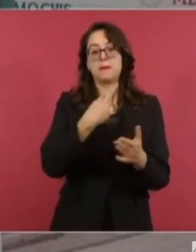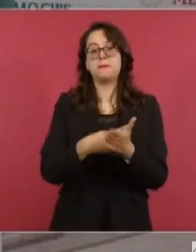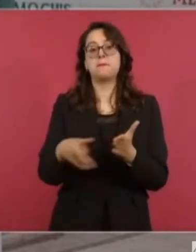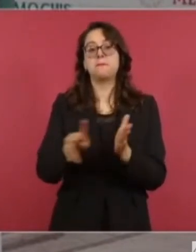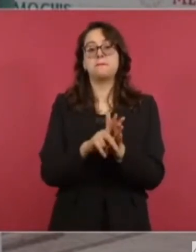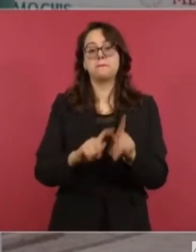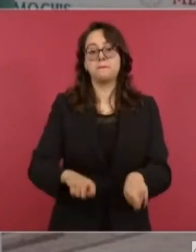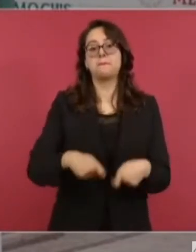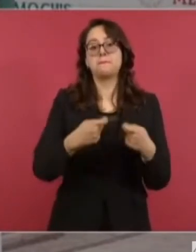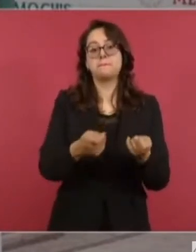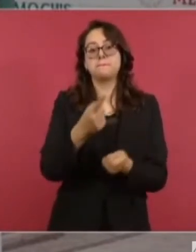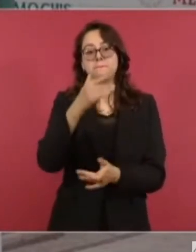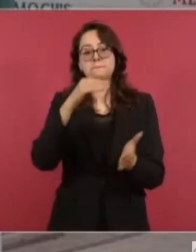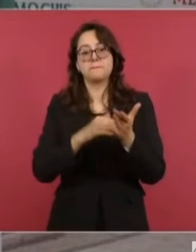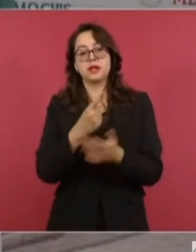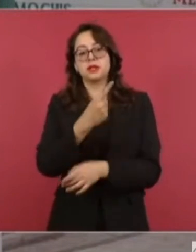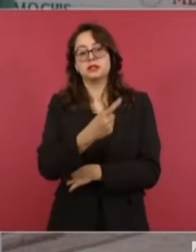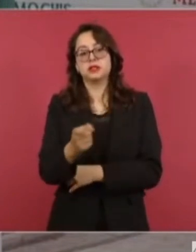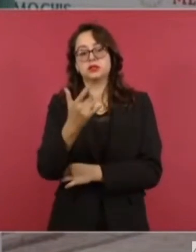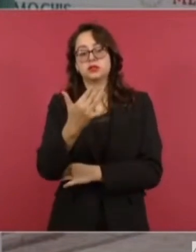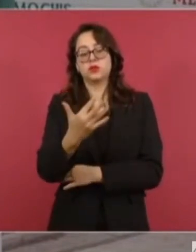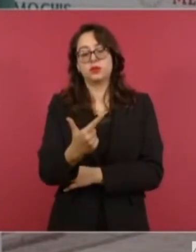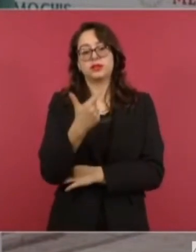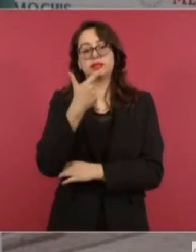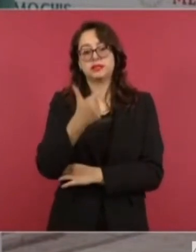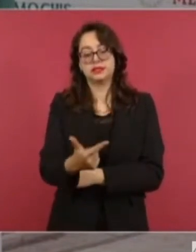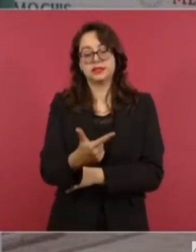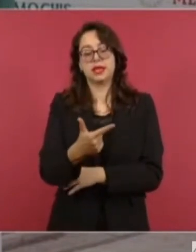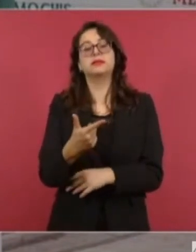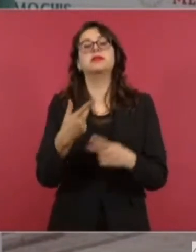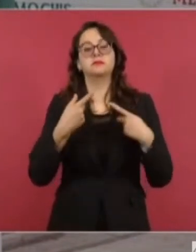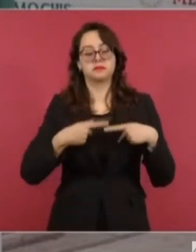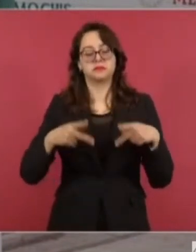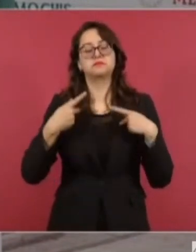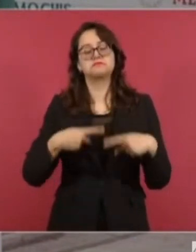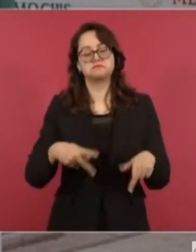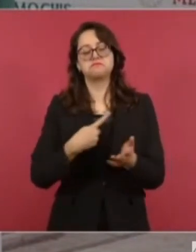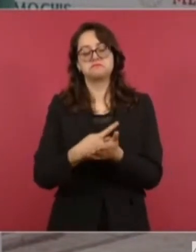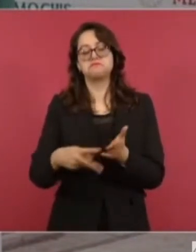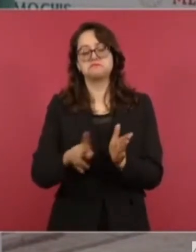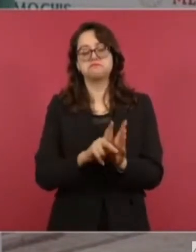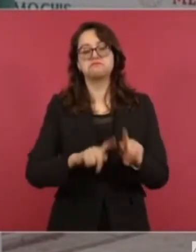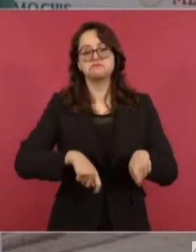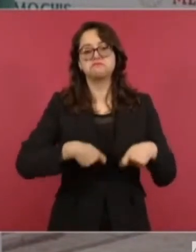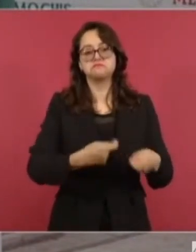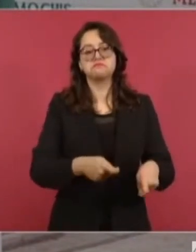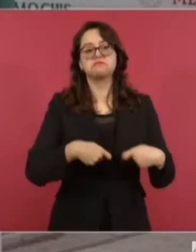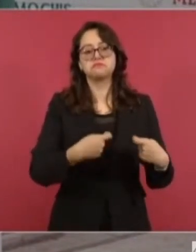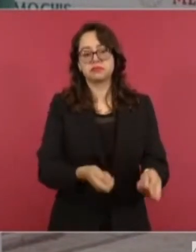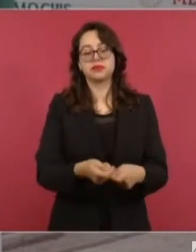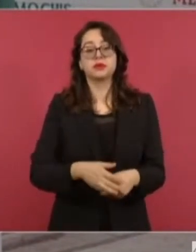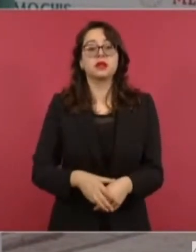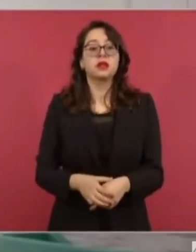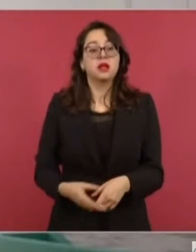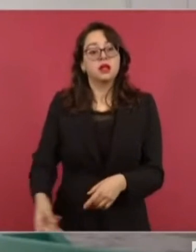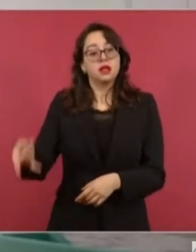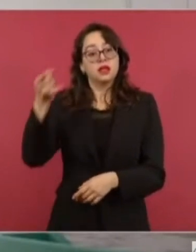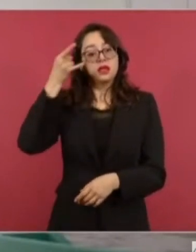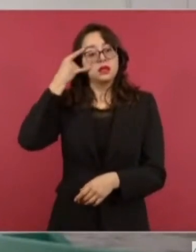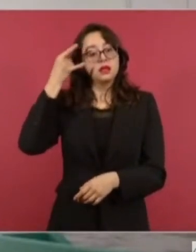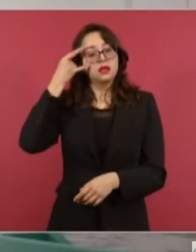Sinaloa se ha basificado a 1,157 trabajadores de la salud. El caso de